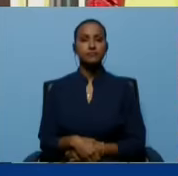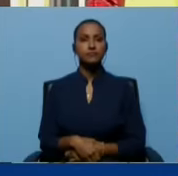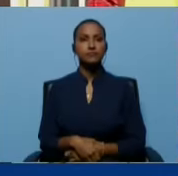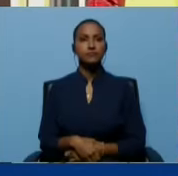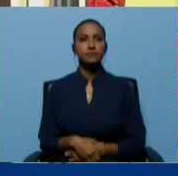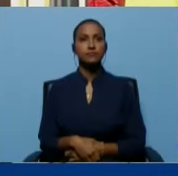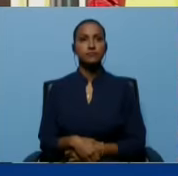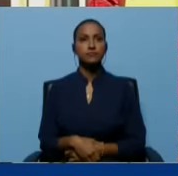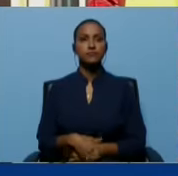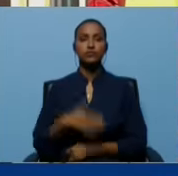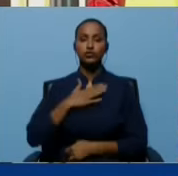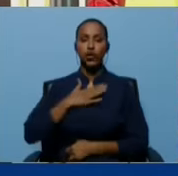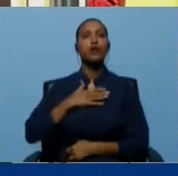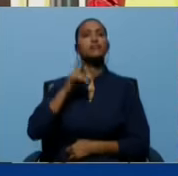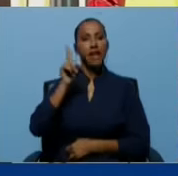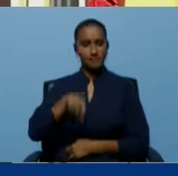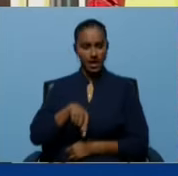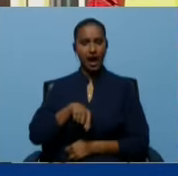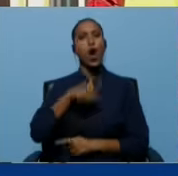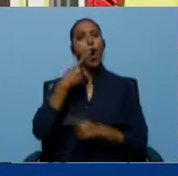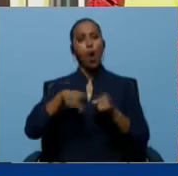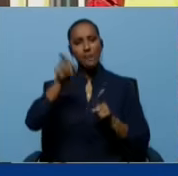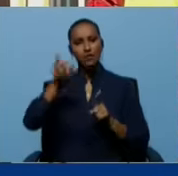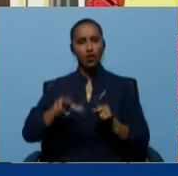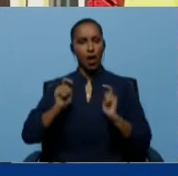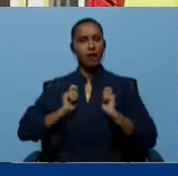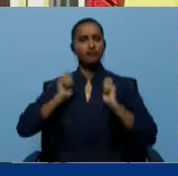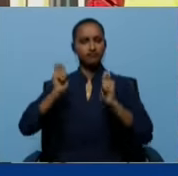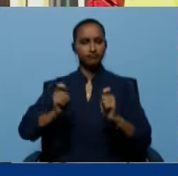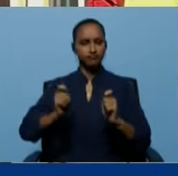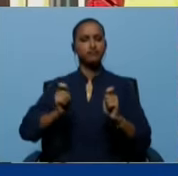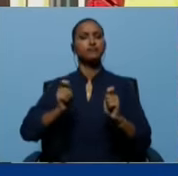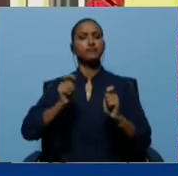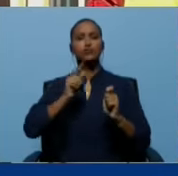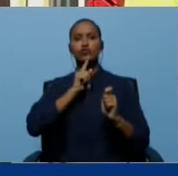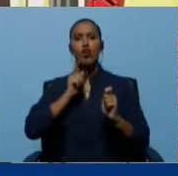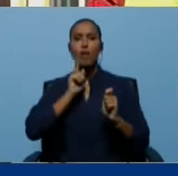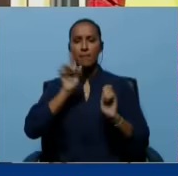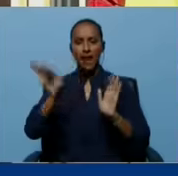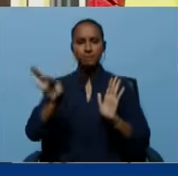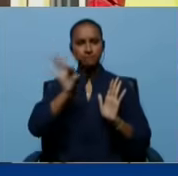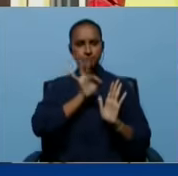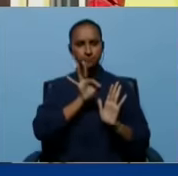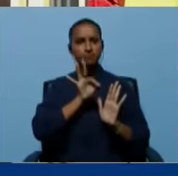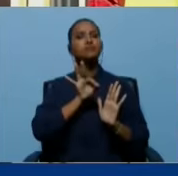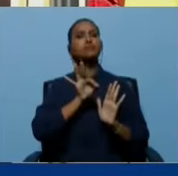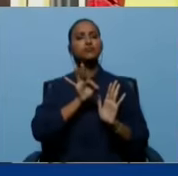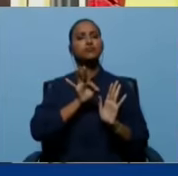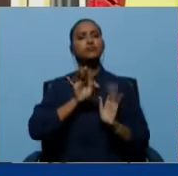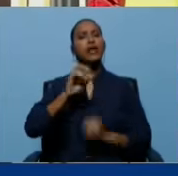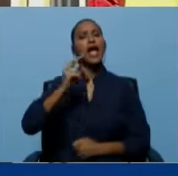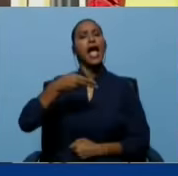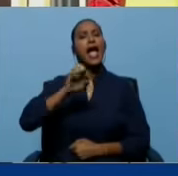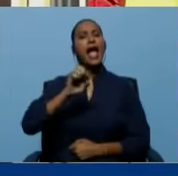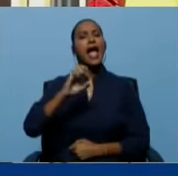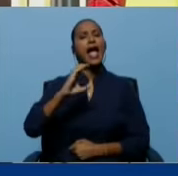Y he designado a el licenciado Héctor Obregón, que